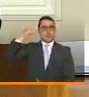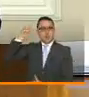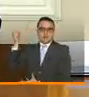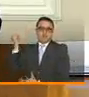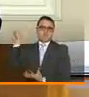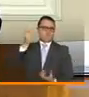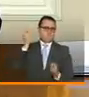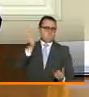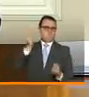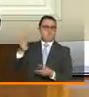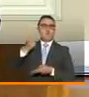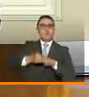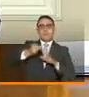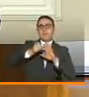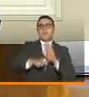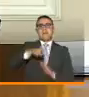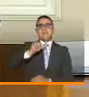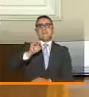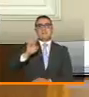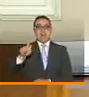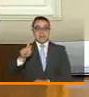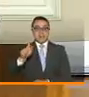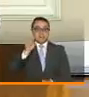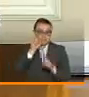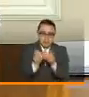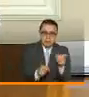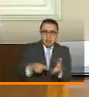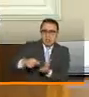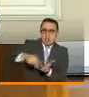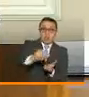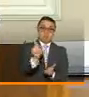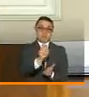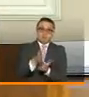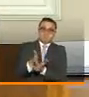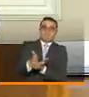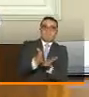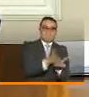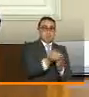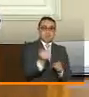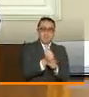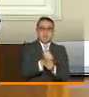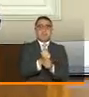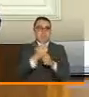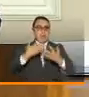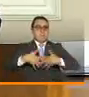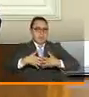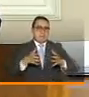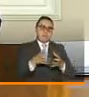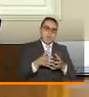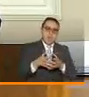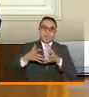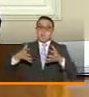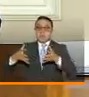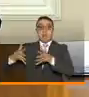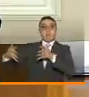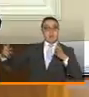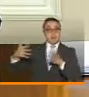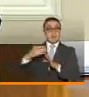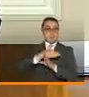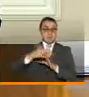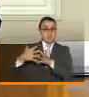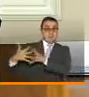trabaja para proteger el empleo en nuestro país, sigue llegando a la micro, pequeña, mediana y gran empresa en todo el territorio nacional. Hoy el turno es para